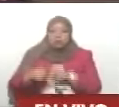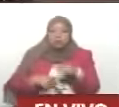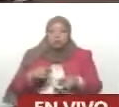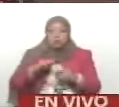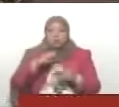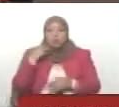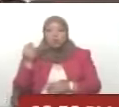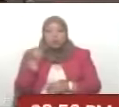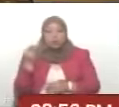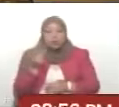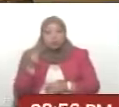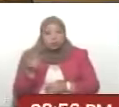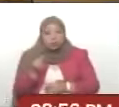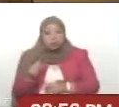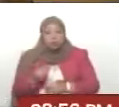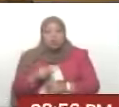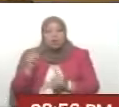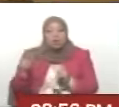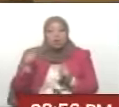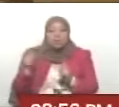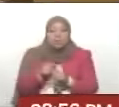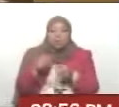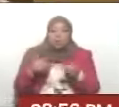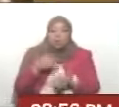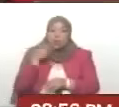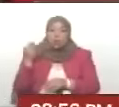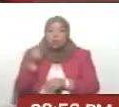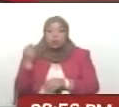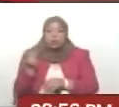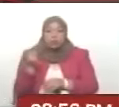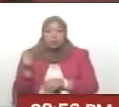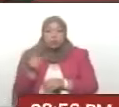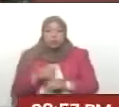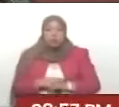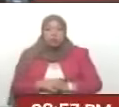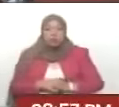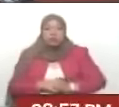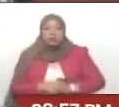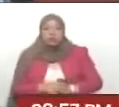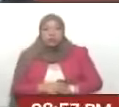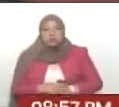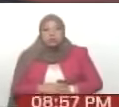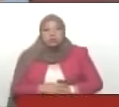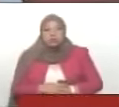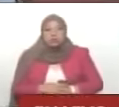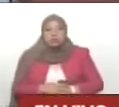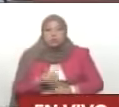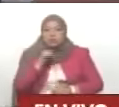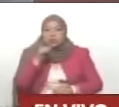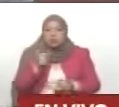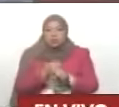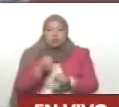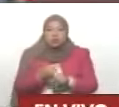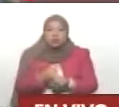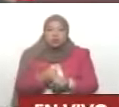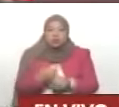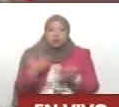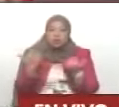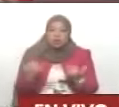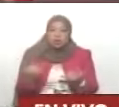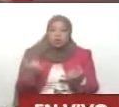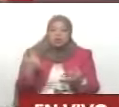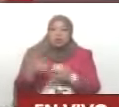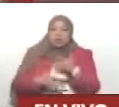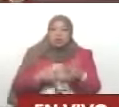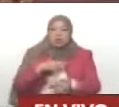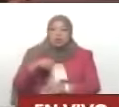juventud. Sí, señor. Y ese espíritu quedó ahí para siempre intacto. El paso de los libertadores. El municipio José Félix Rivas. Sí, eso